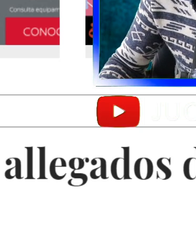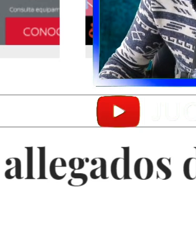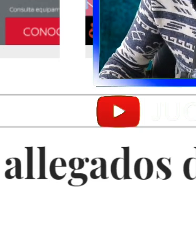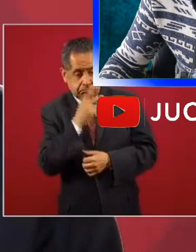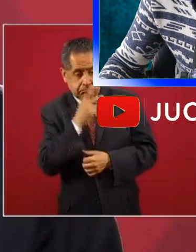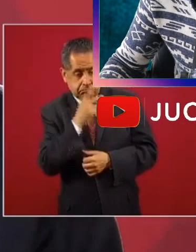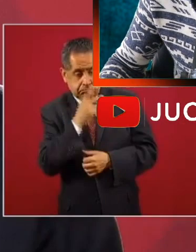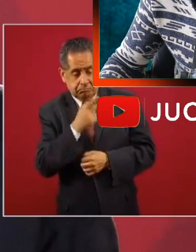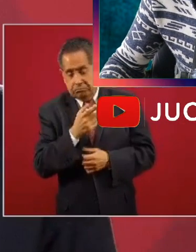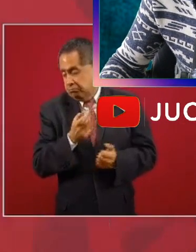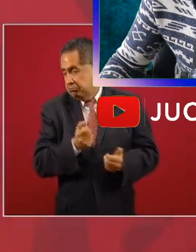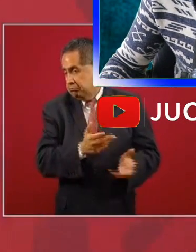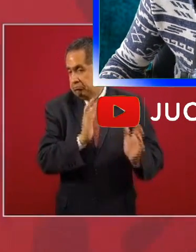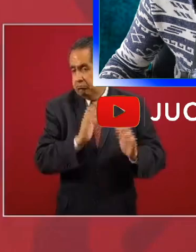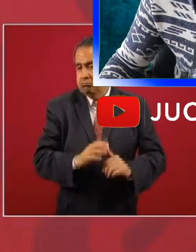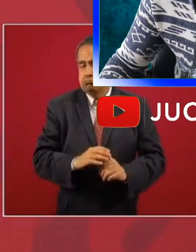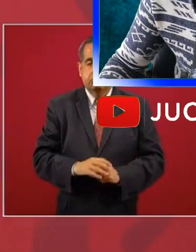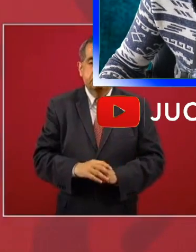Felipe Calderón.